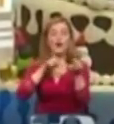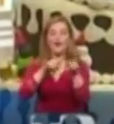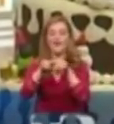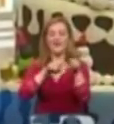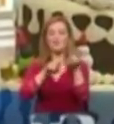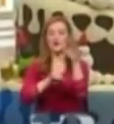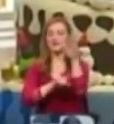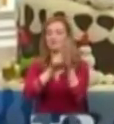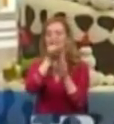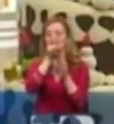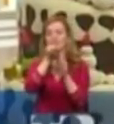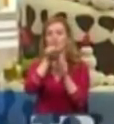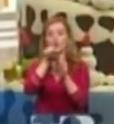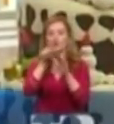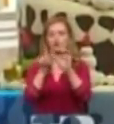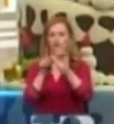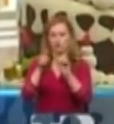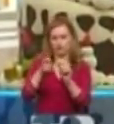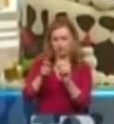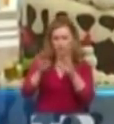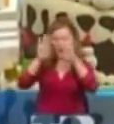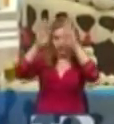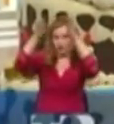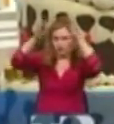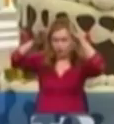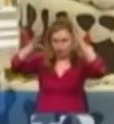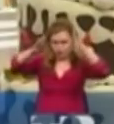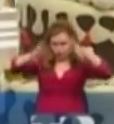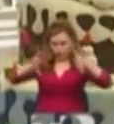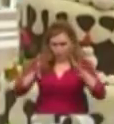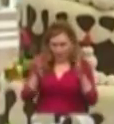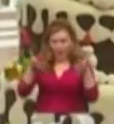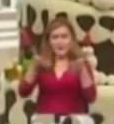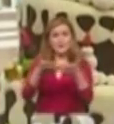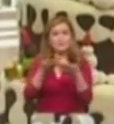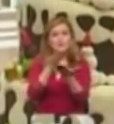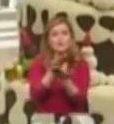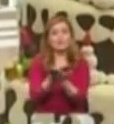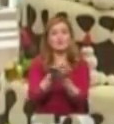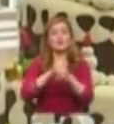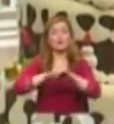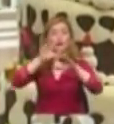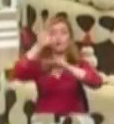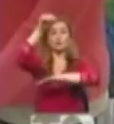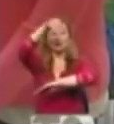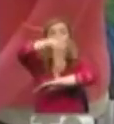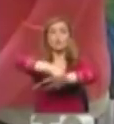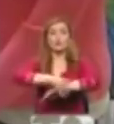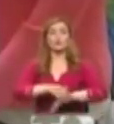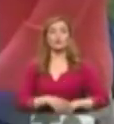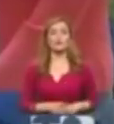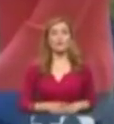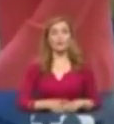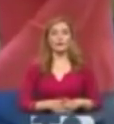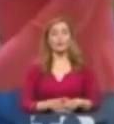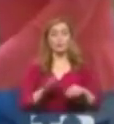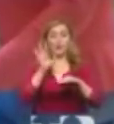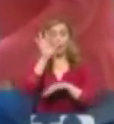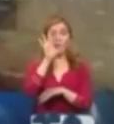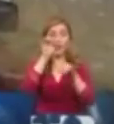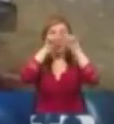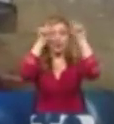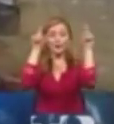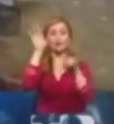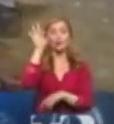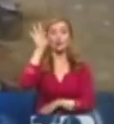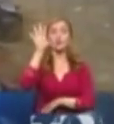van a desarrollar esculturas durante todo el día y las van a exhibir ya a partir de las 5 de la tarde. 95 empresas han traído